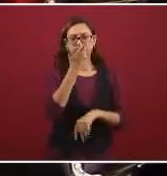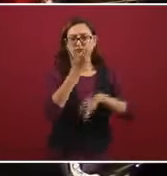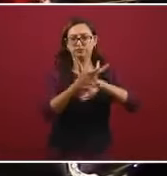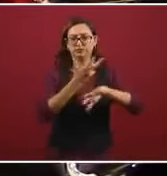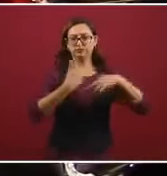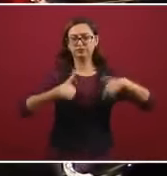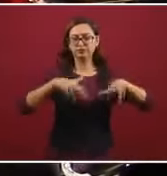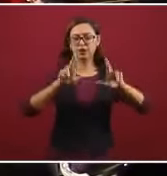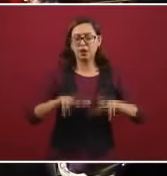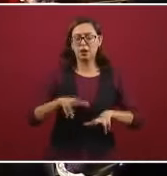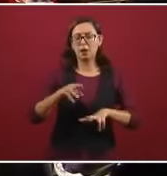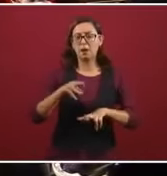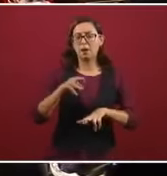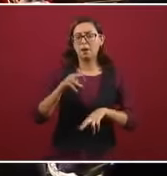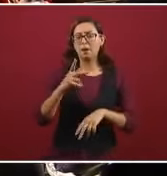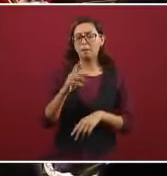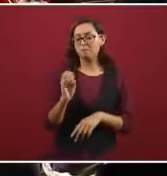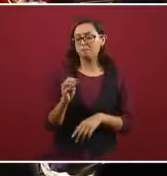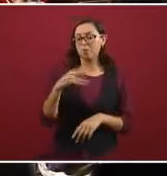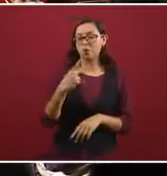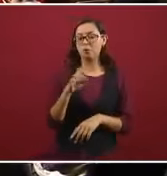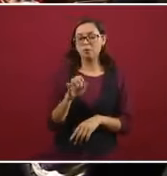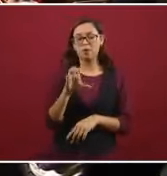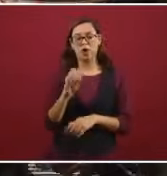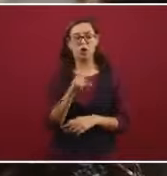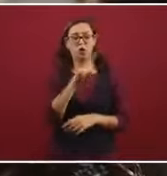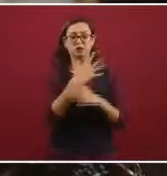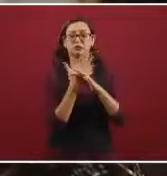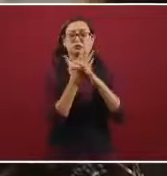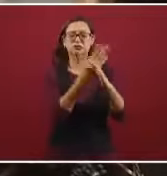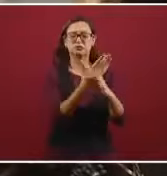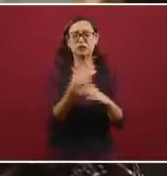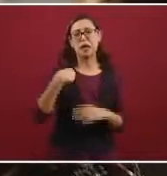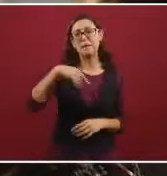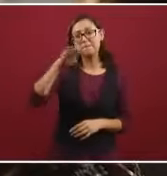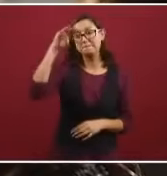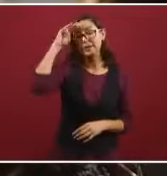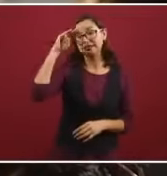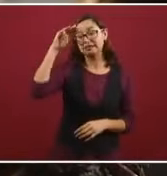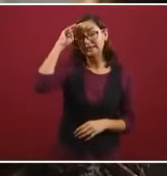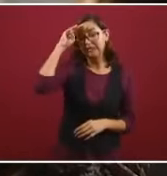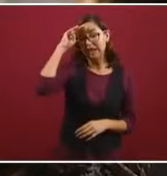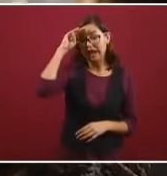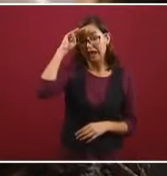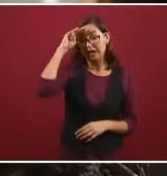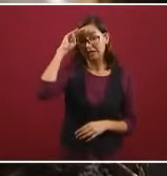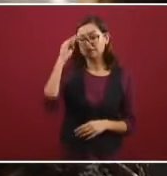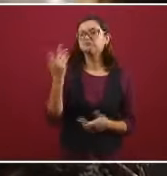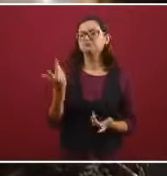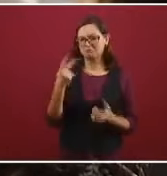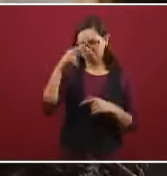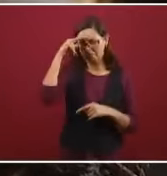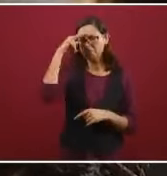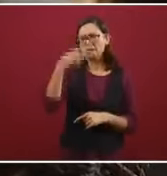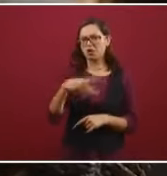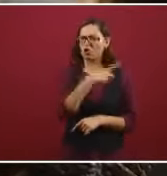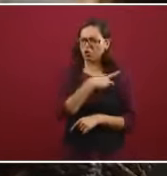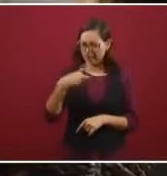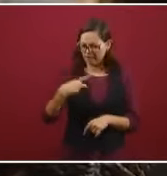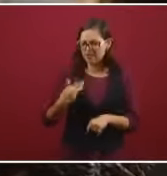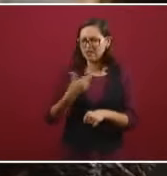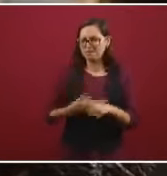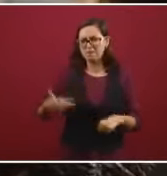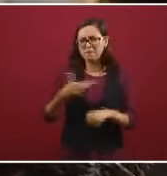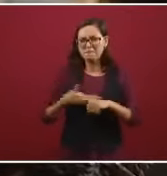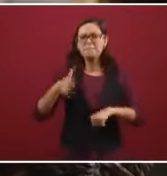secretario de Estado Mike Pompeo mencionó que pensó en ese momento que México tenía que hacer todavía más.